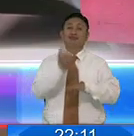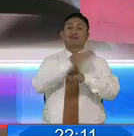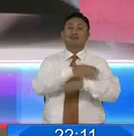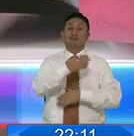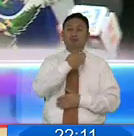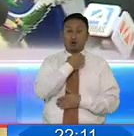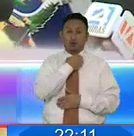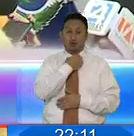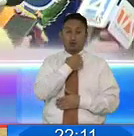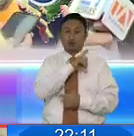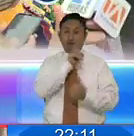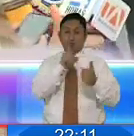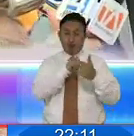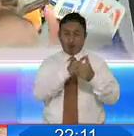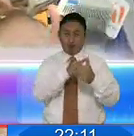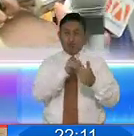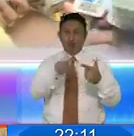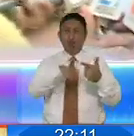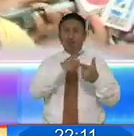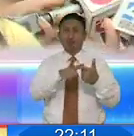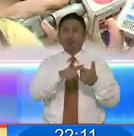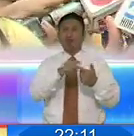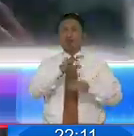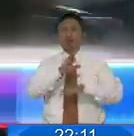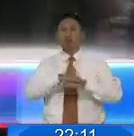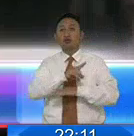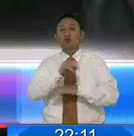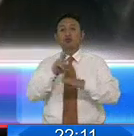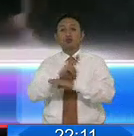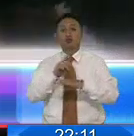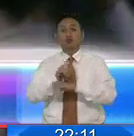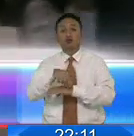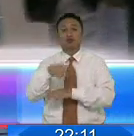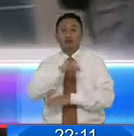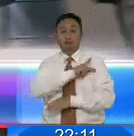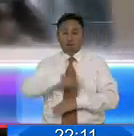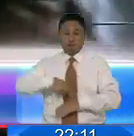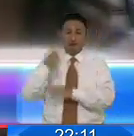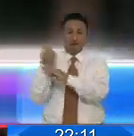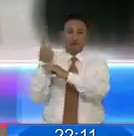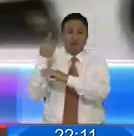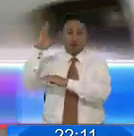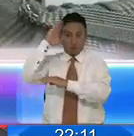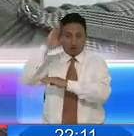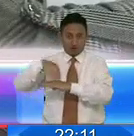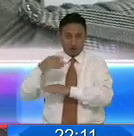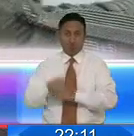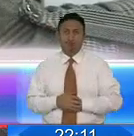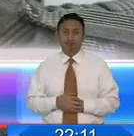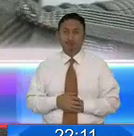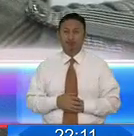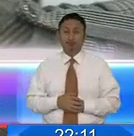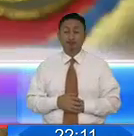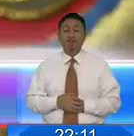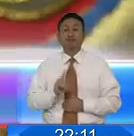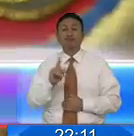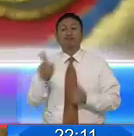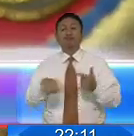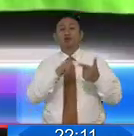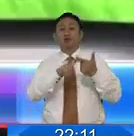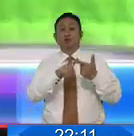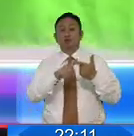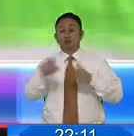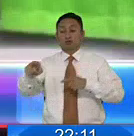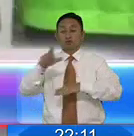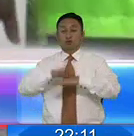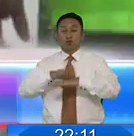en medio del escándalo por el uso personal que habría dado la ministra robo a un helicóptero de la policía en esta solicitud también se la responsabiliza